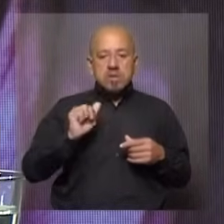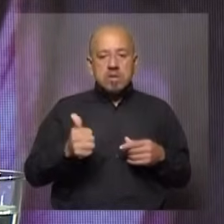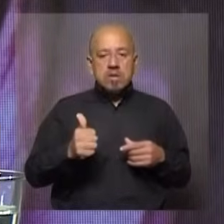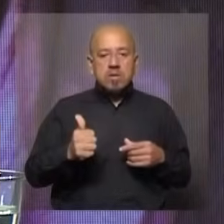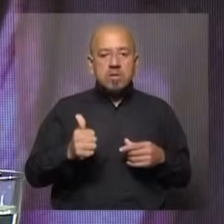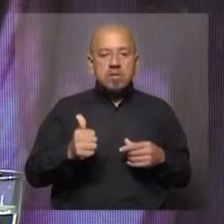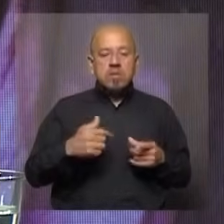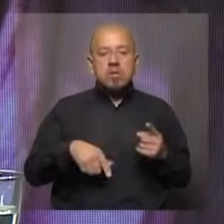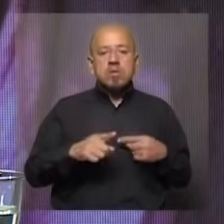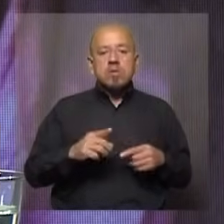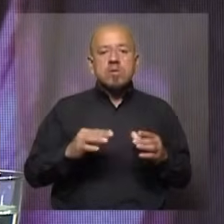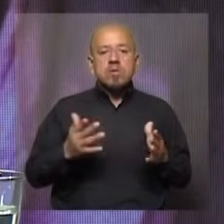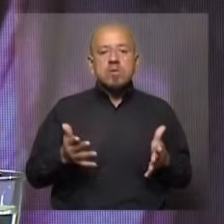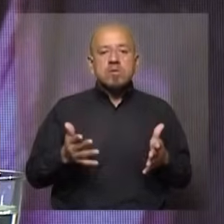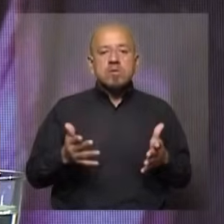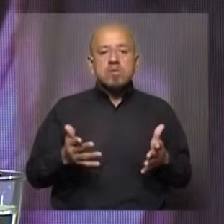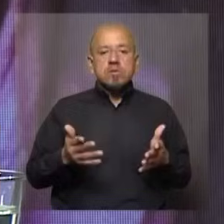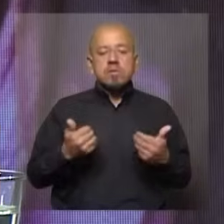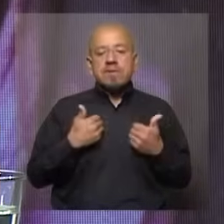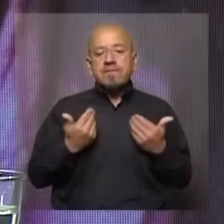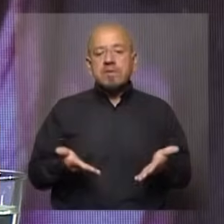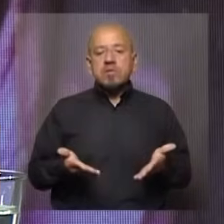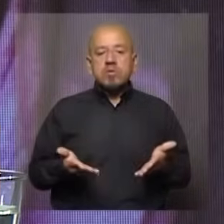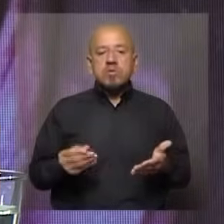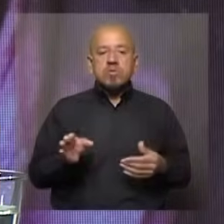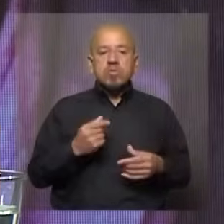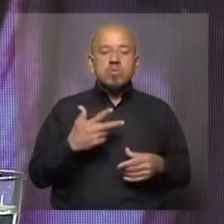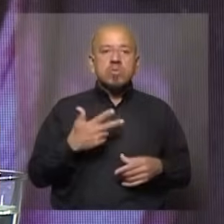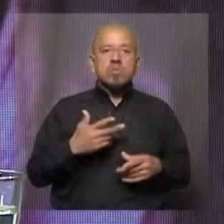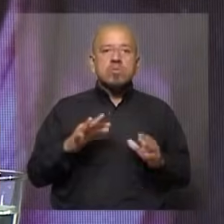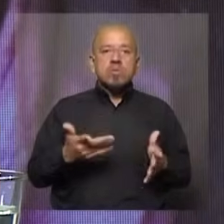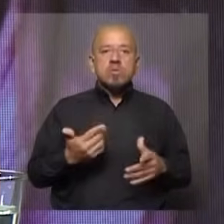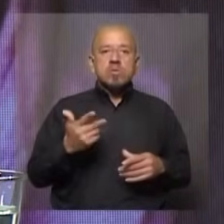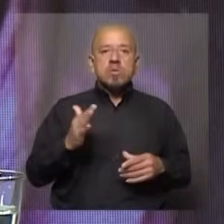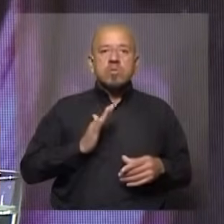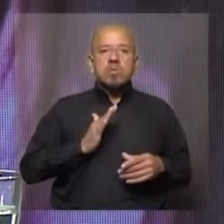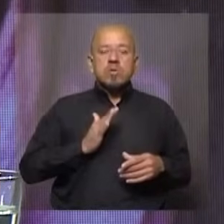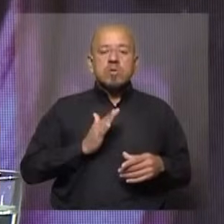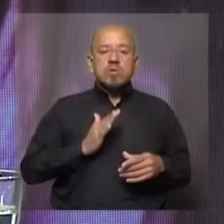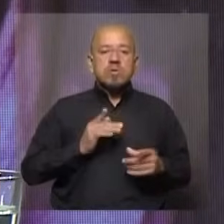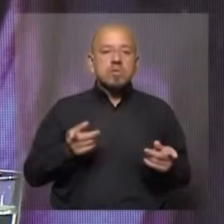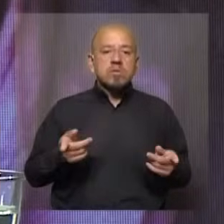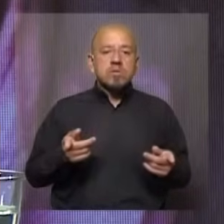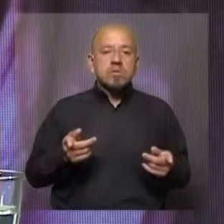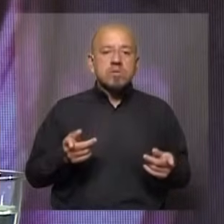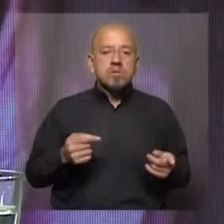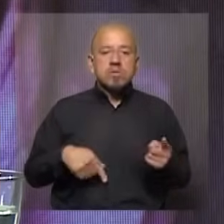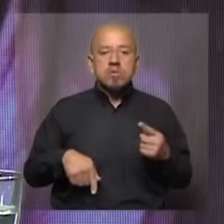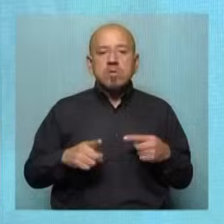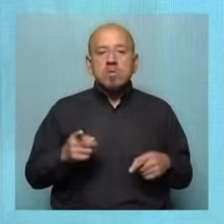posiciones, se ha beneficiado toda la humanidad. Cuando las mujeres no fueron las últimas en